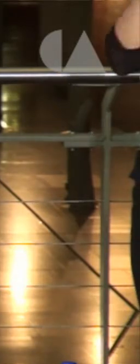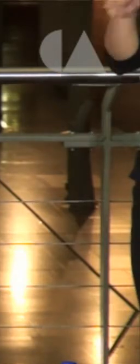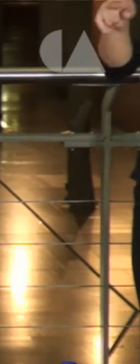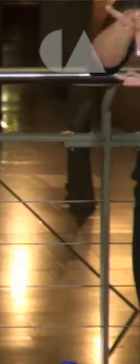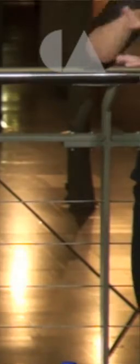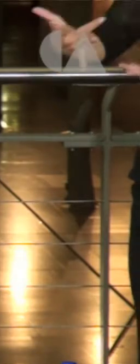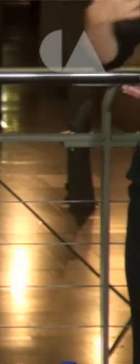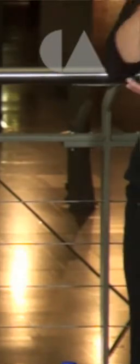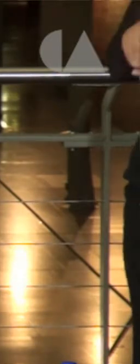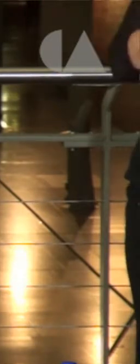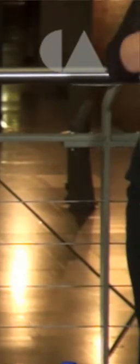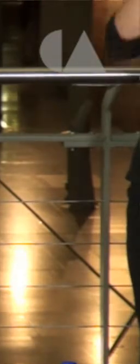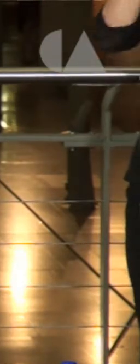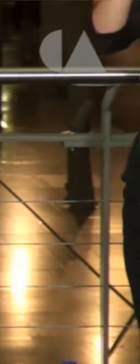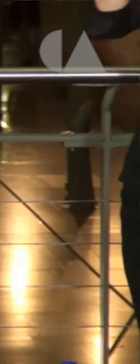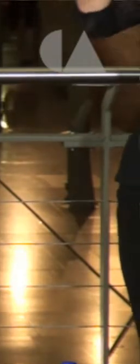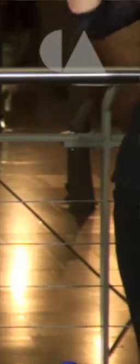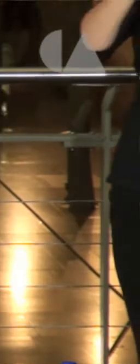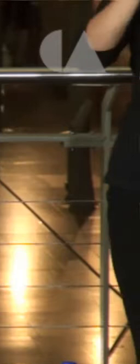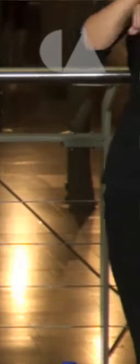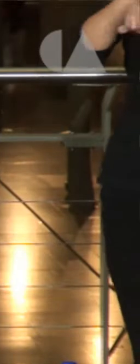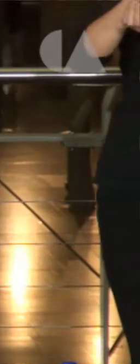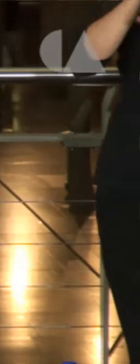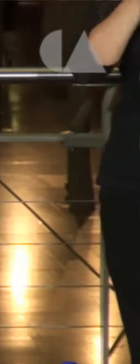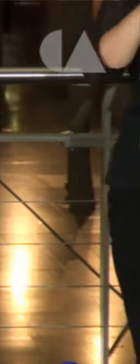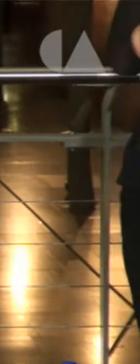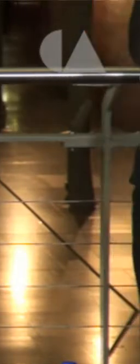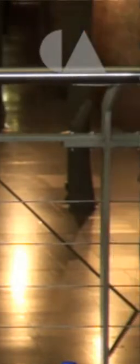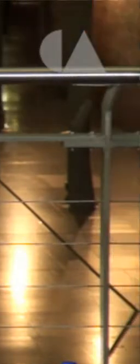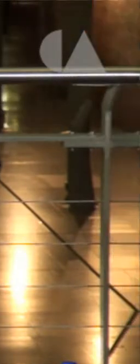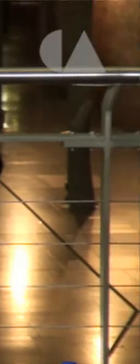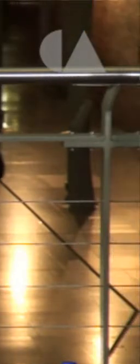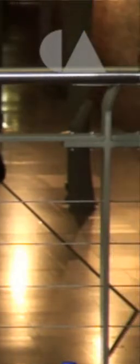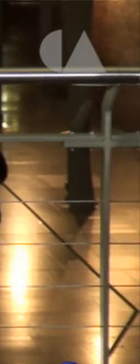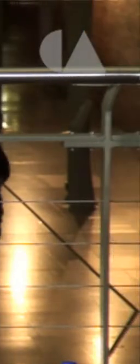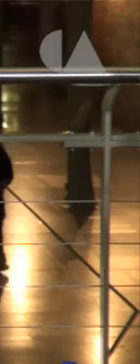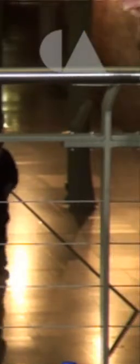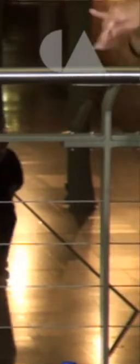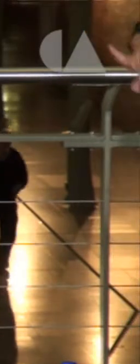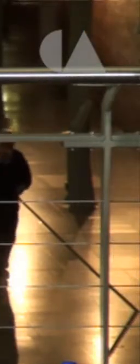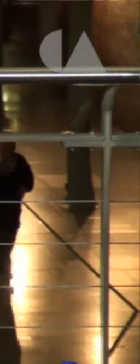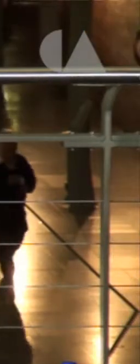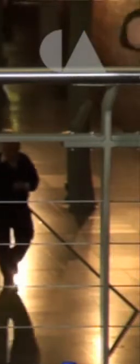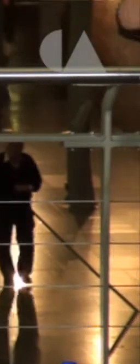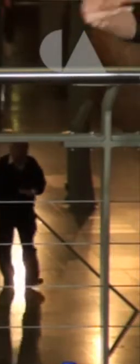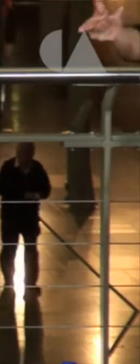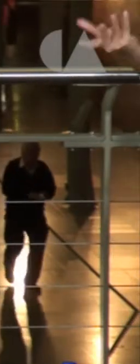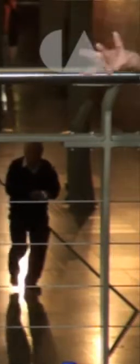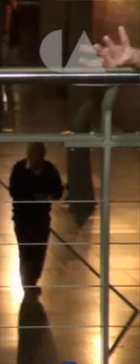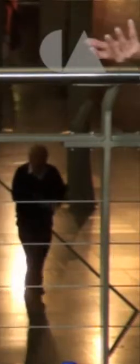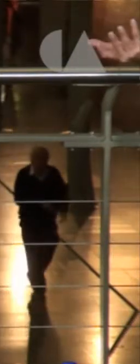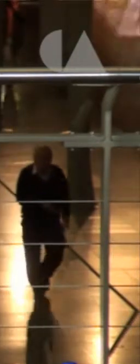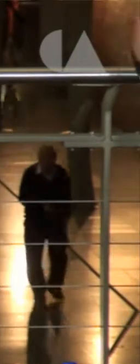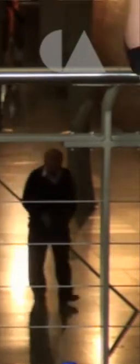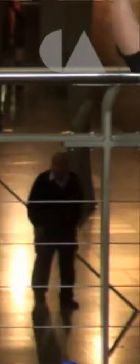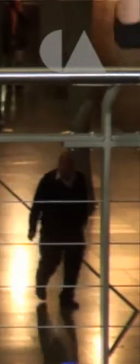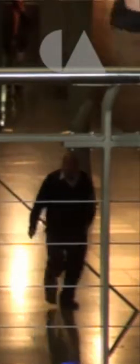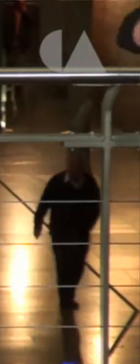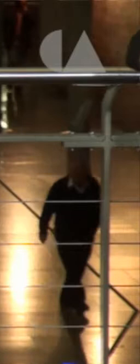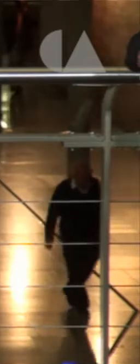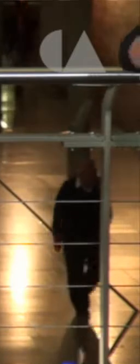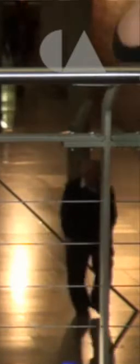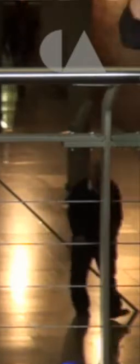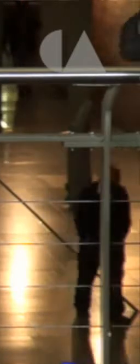en el estudio conmigo me decía tú estás haciendo al revés guste o sea el niño lo tienes en la vida y cuando te pones a dibujar pones al